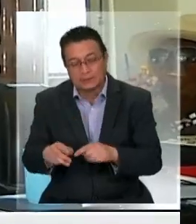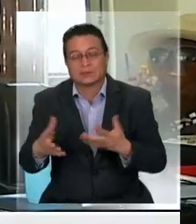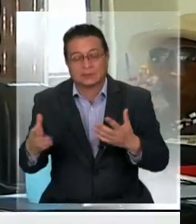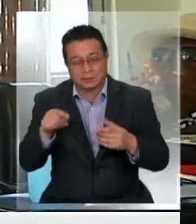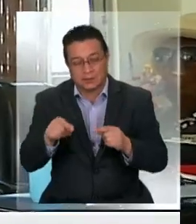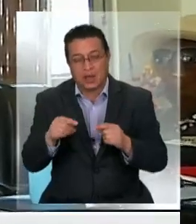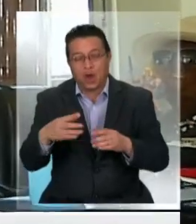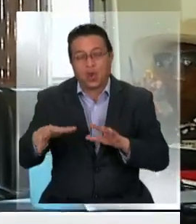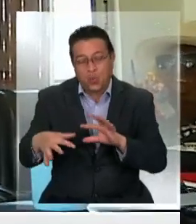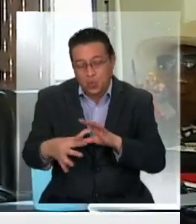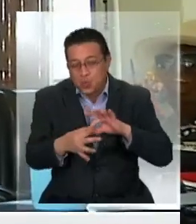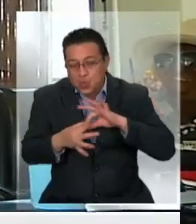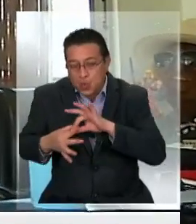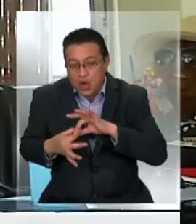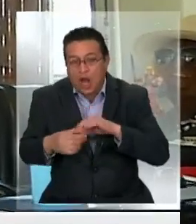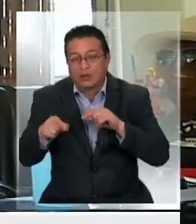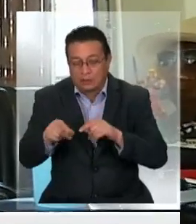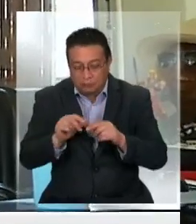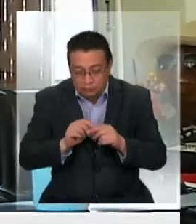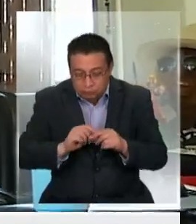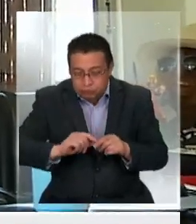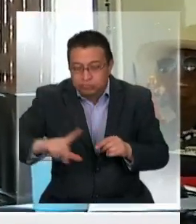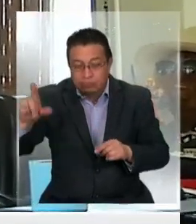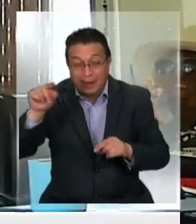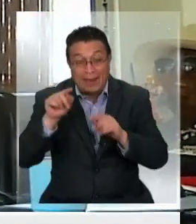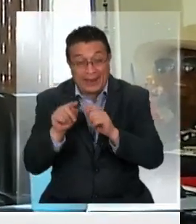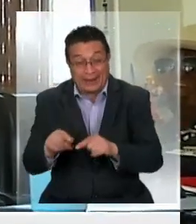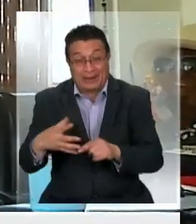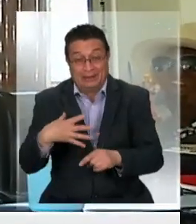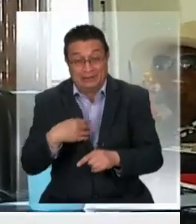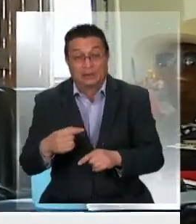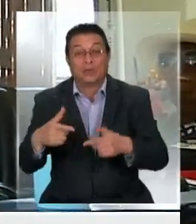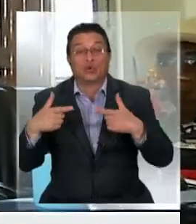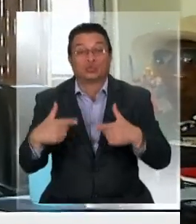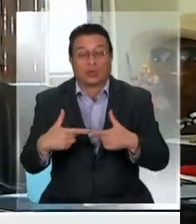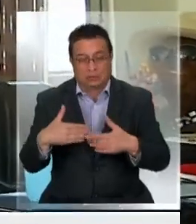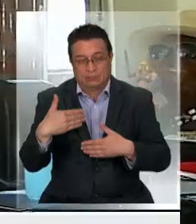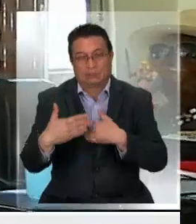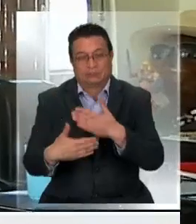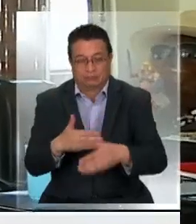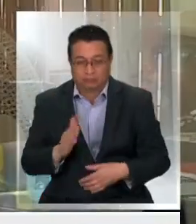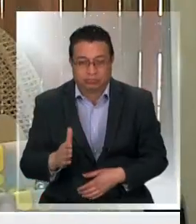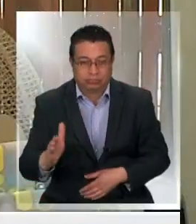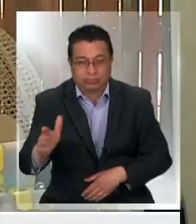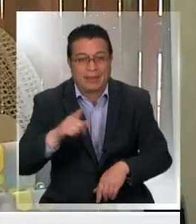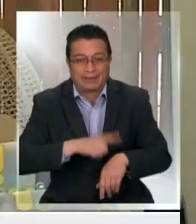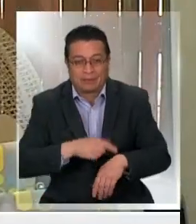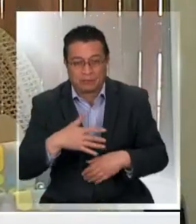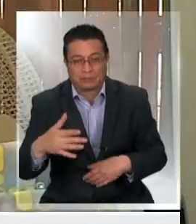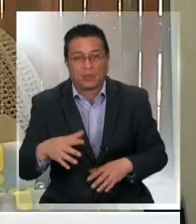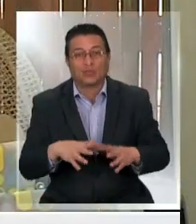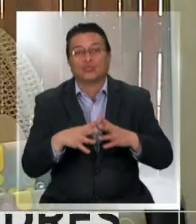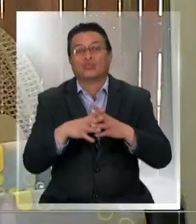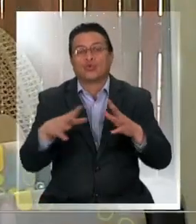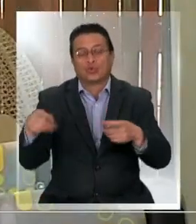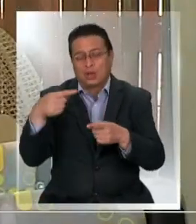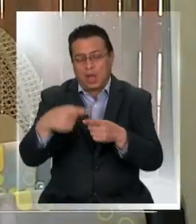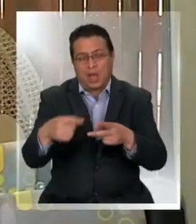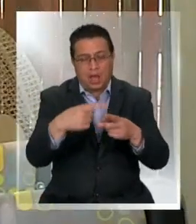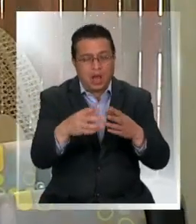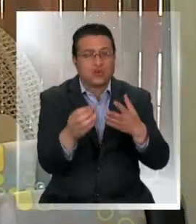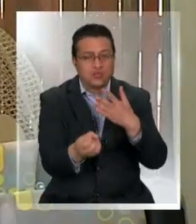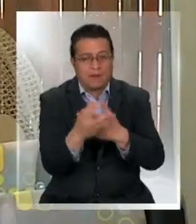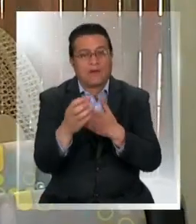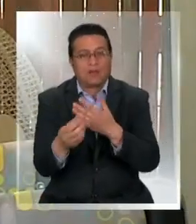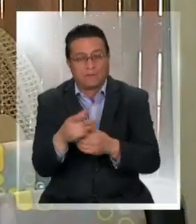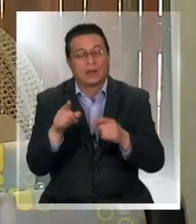y esa unión que hemos generado desde el primer momento con él, que por suerte se ha podido mantener en el tiempo. Son muchas vivencias nuevas, ¿no? Entonces